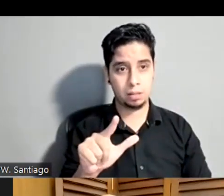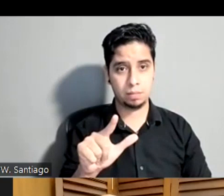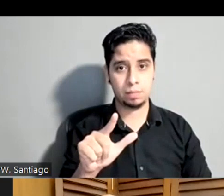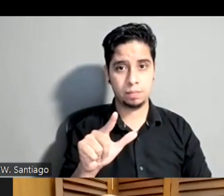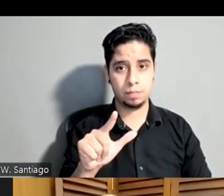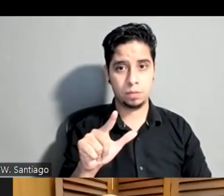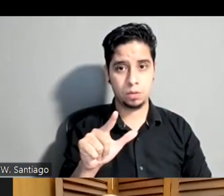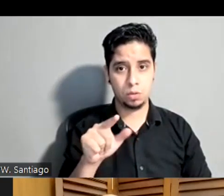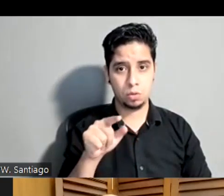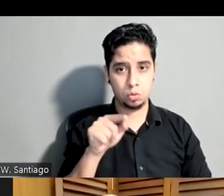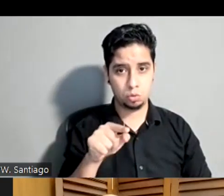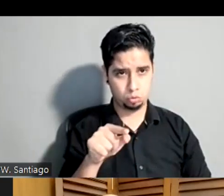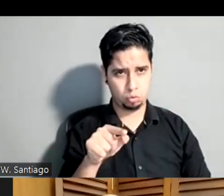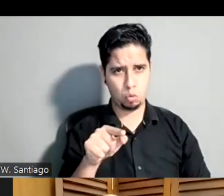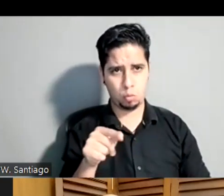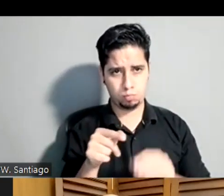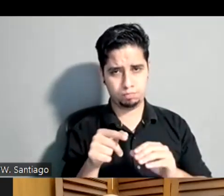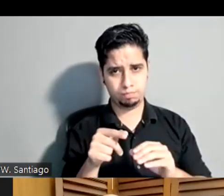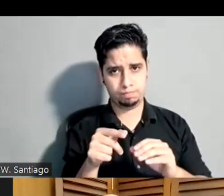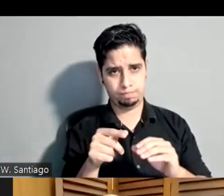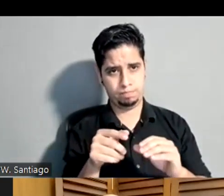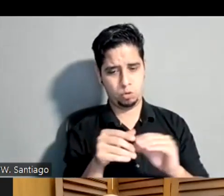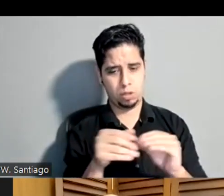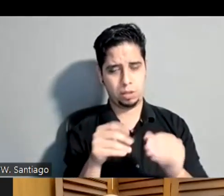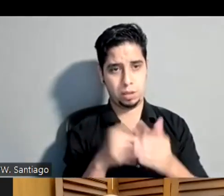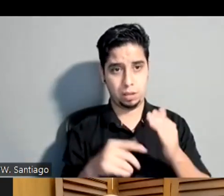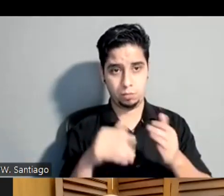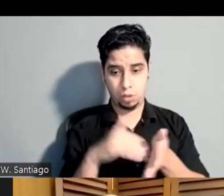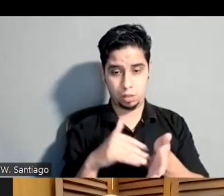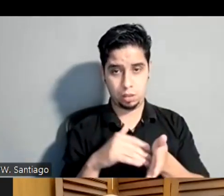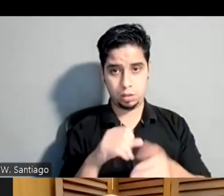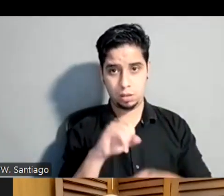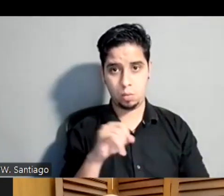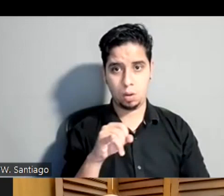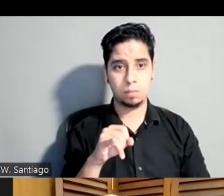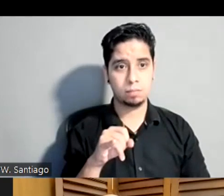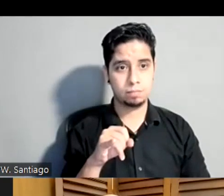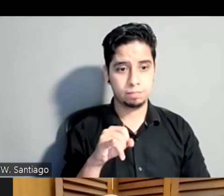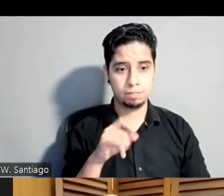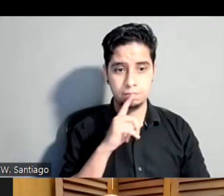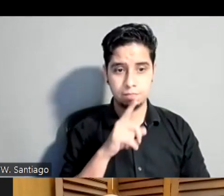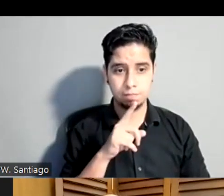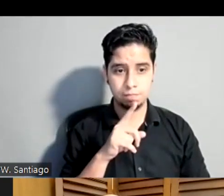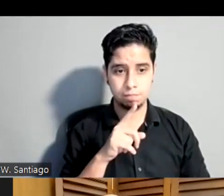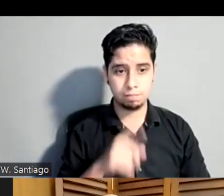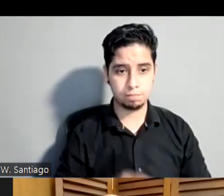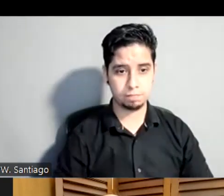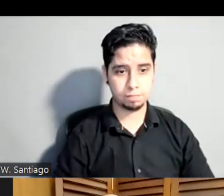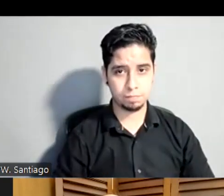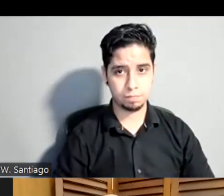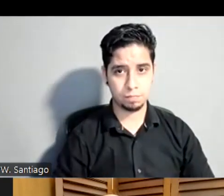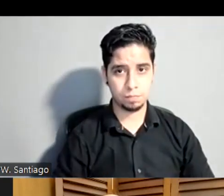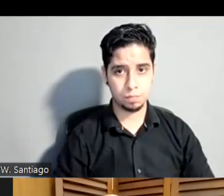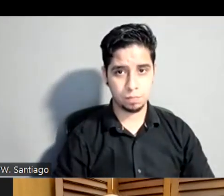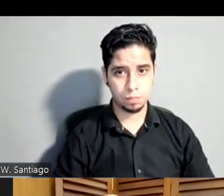porque tú fíjate que mencionaste que estudiaste acá en San Juan, pero tú no eres realmente de San Juan. Y hay que también decirlo.